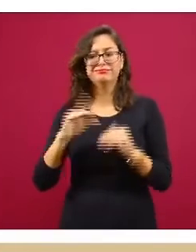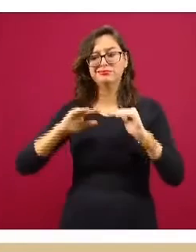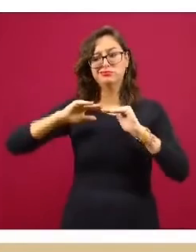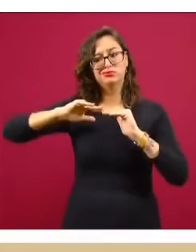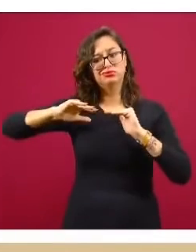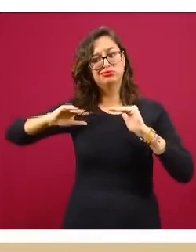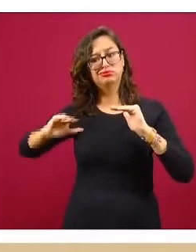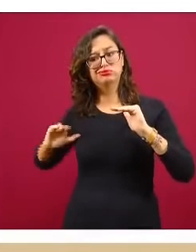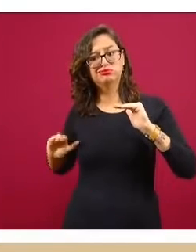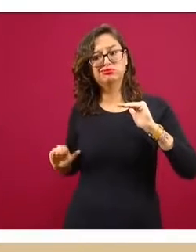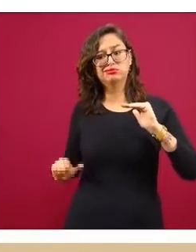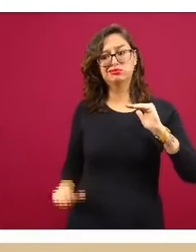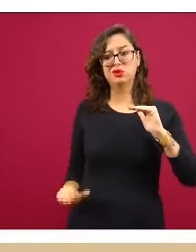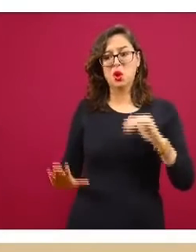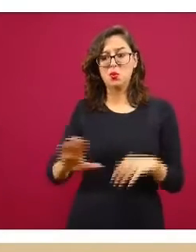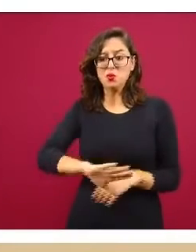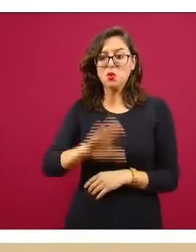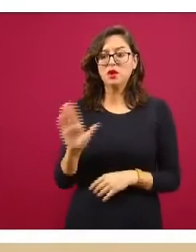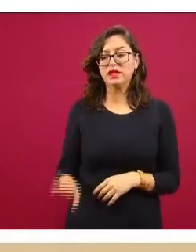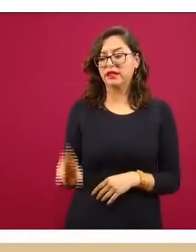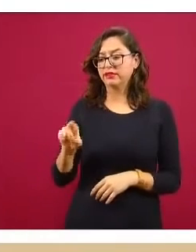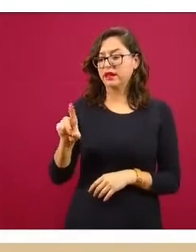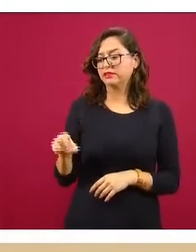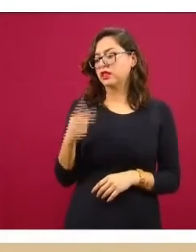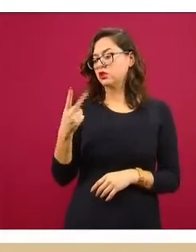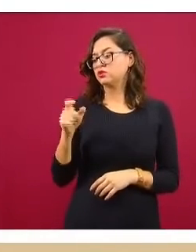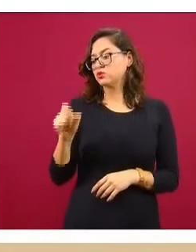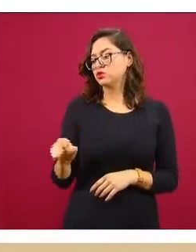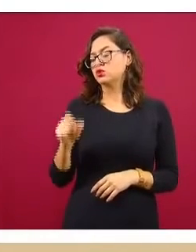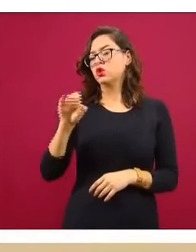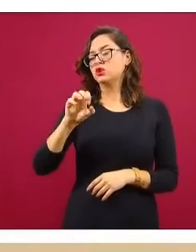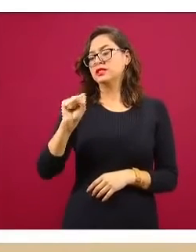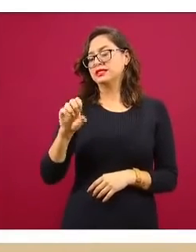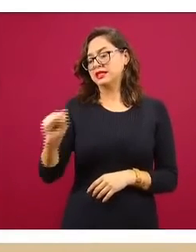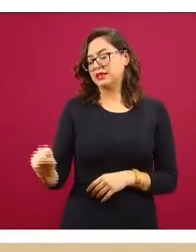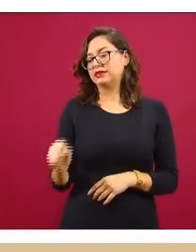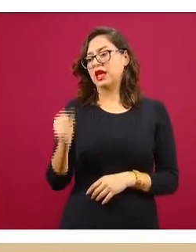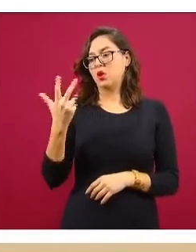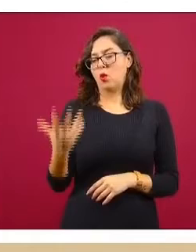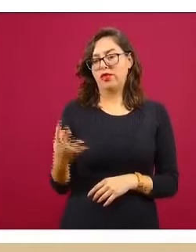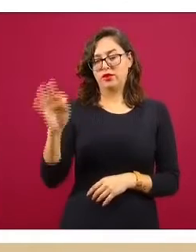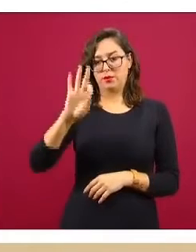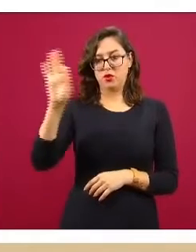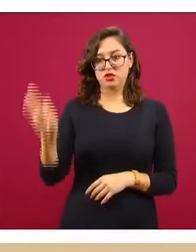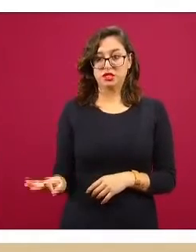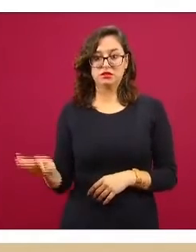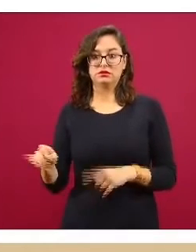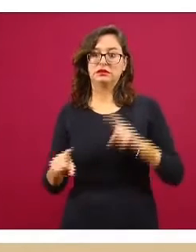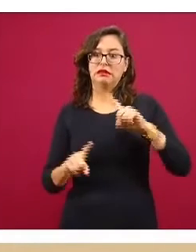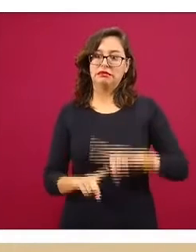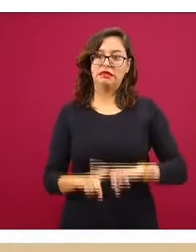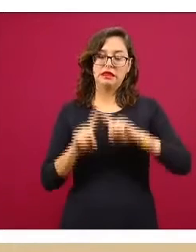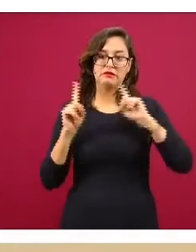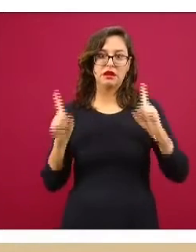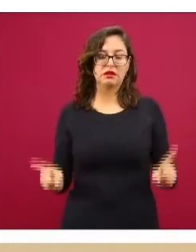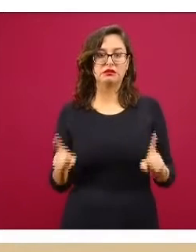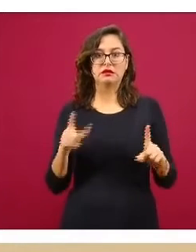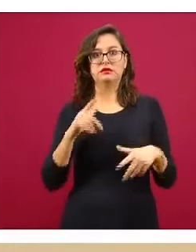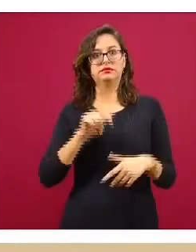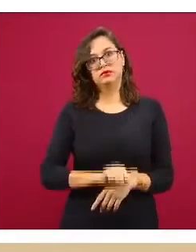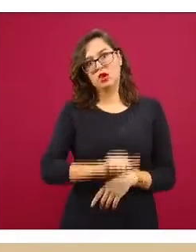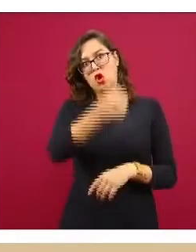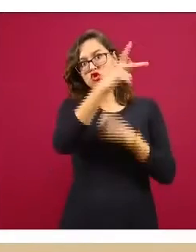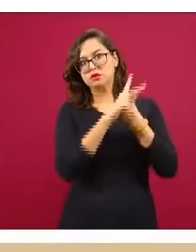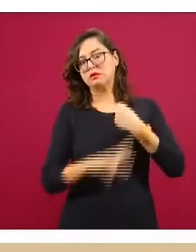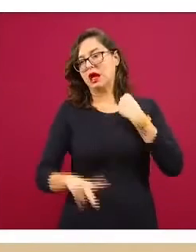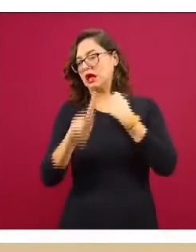americanos con una tasa de mortalidad de 32.64 por 100.000 habitantes en comparación con tasas mucho más altas o más del doble